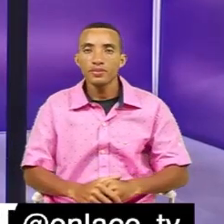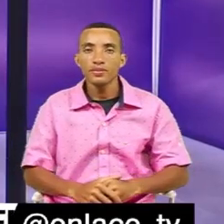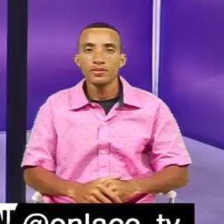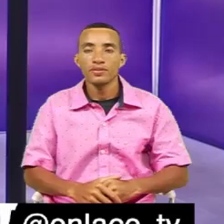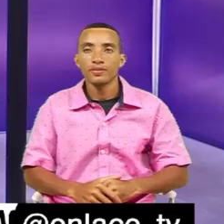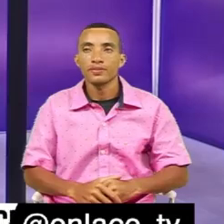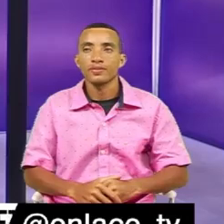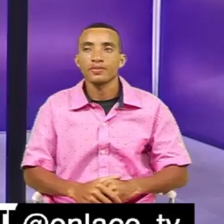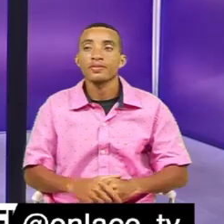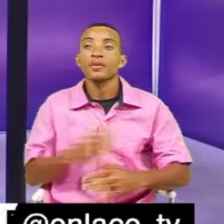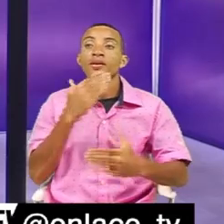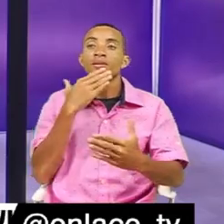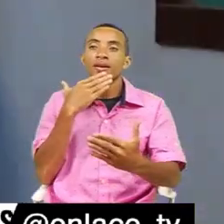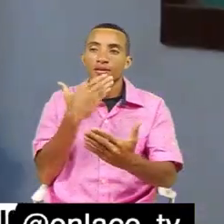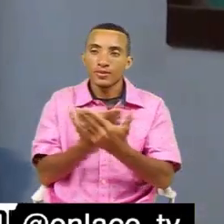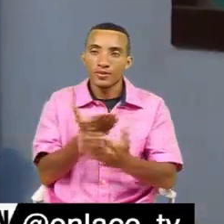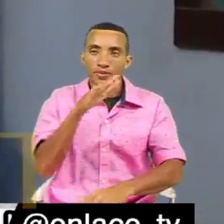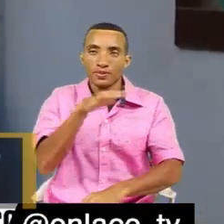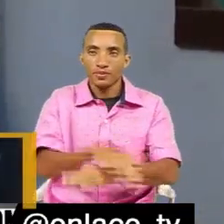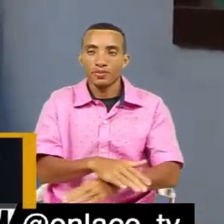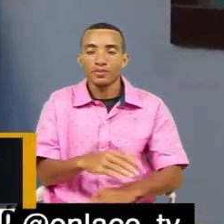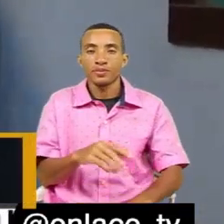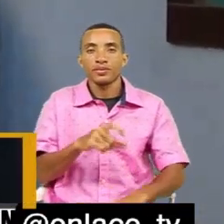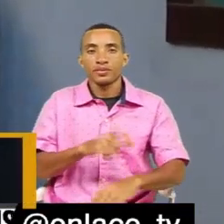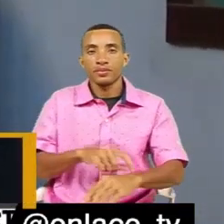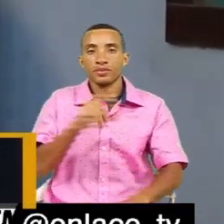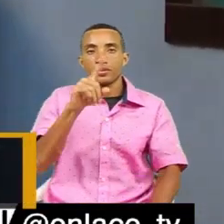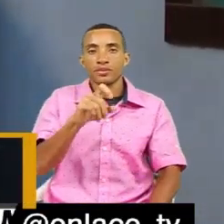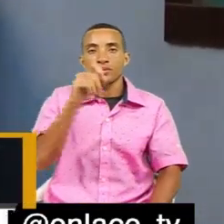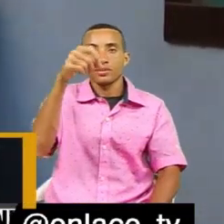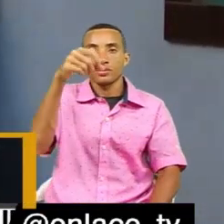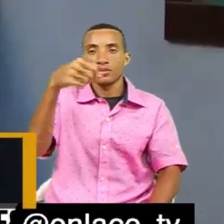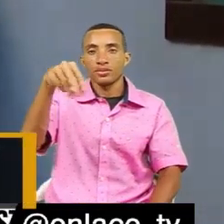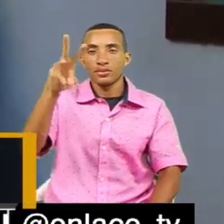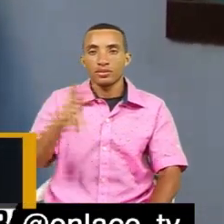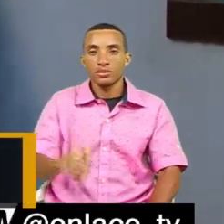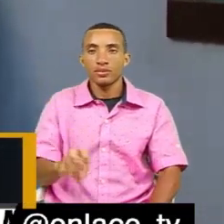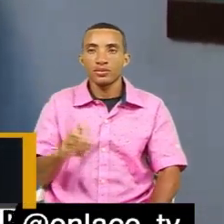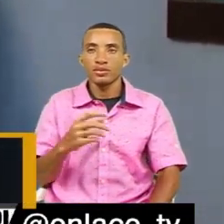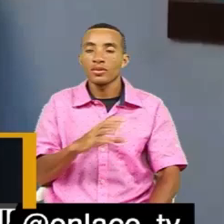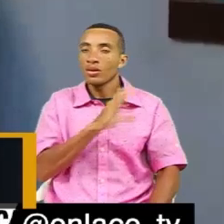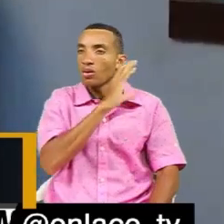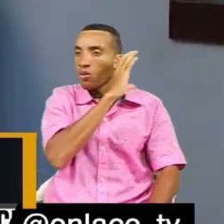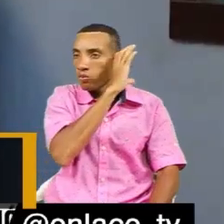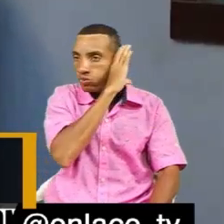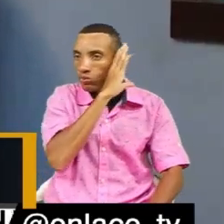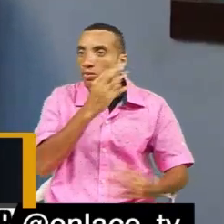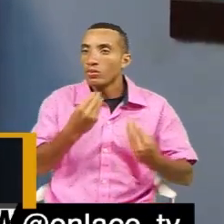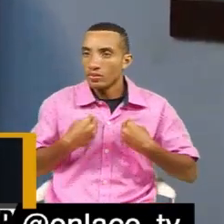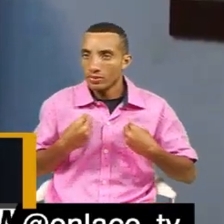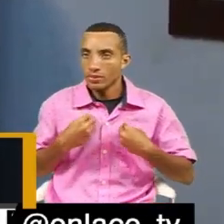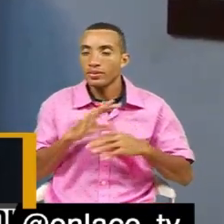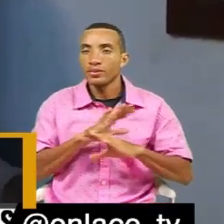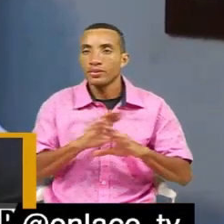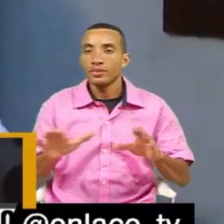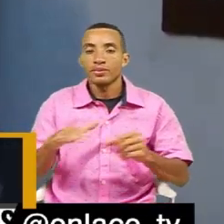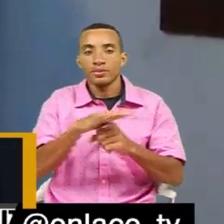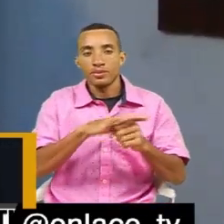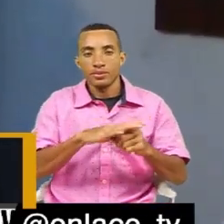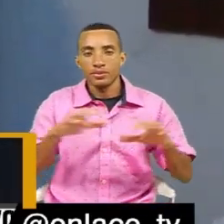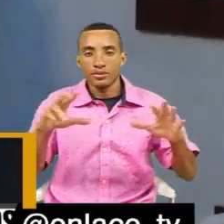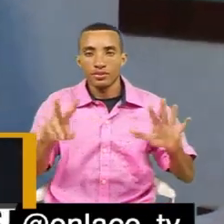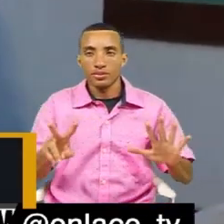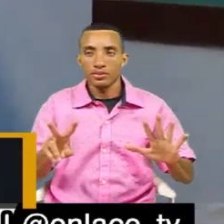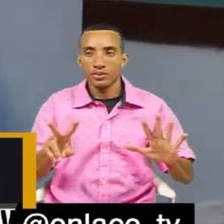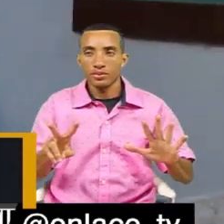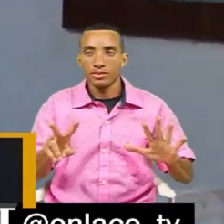Bueno, Janet, gracias. Muy buenas tardes. 6:18 de la tarde. Estamos en directo en ese sector de la comuna 7 de Barranca Bermeja, donde